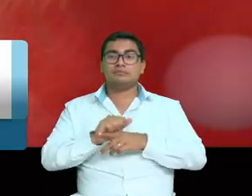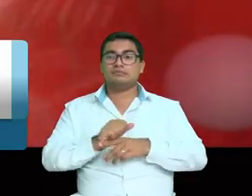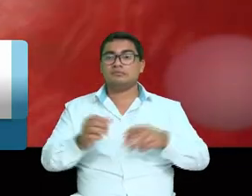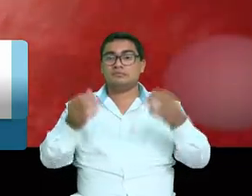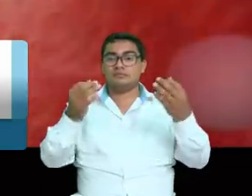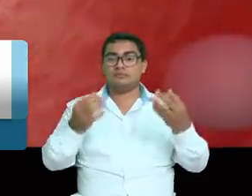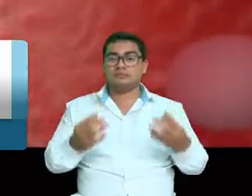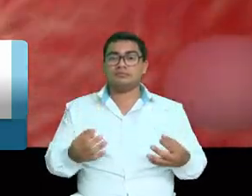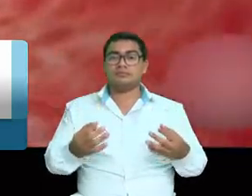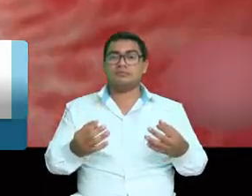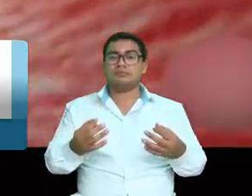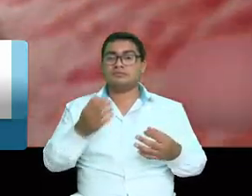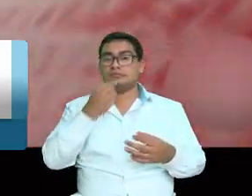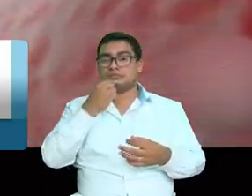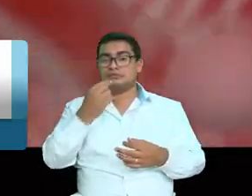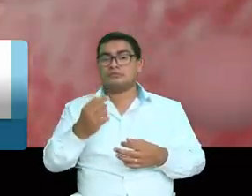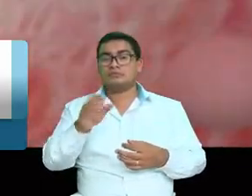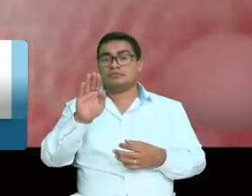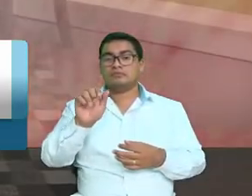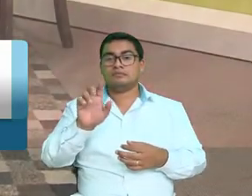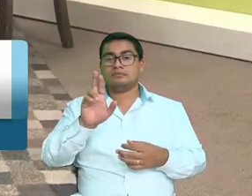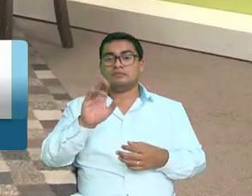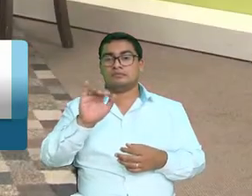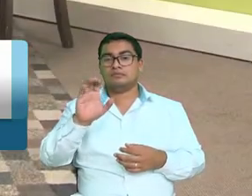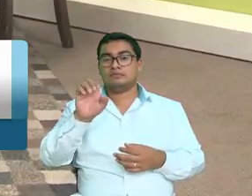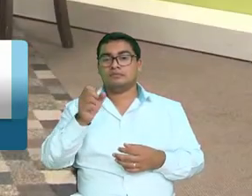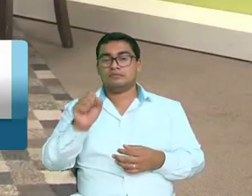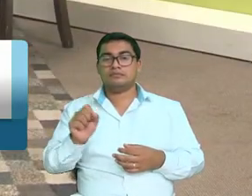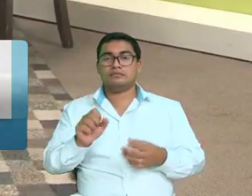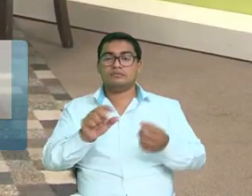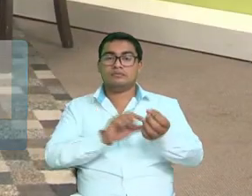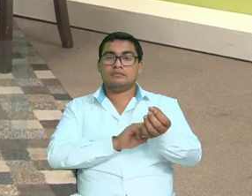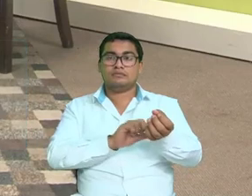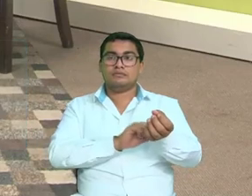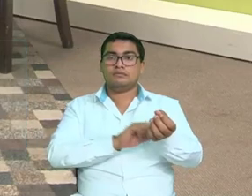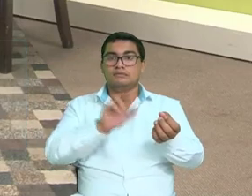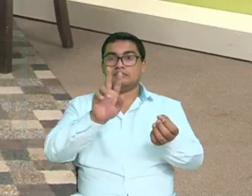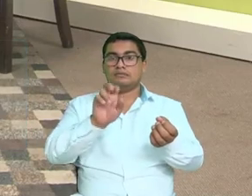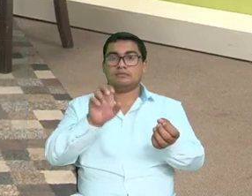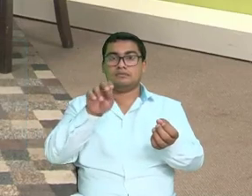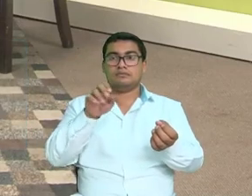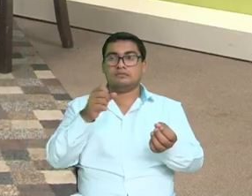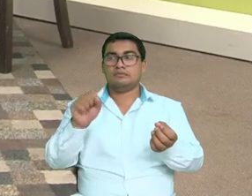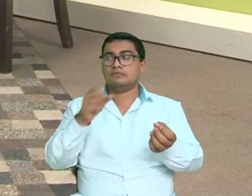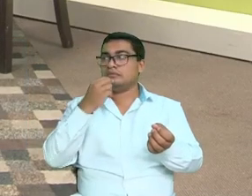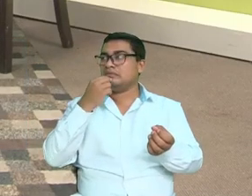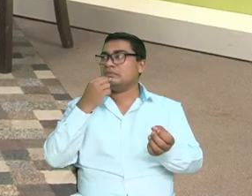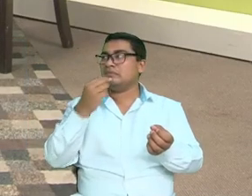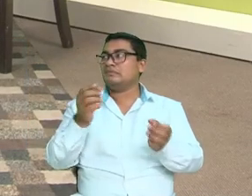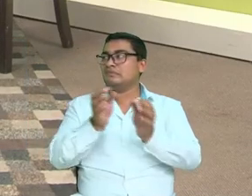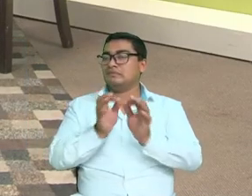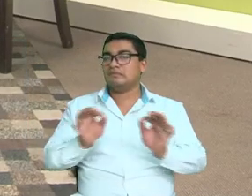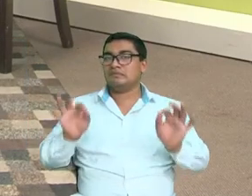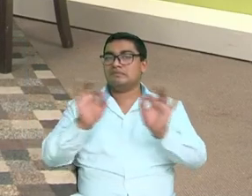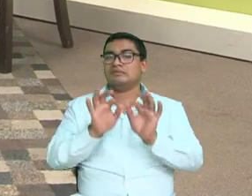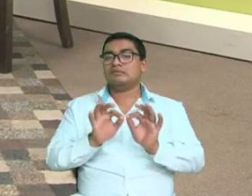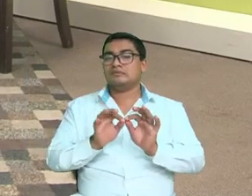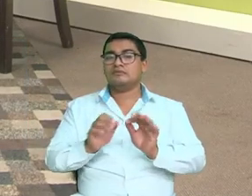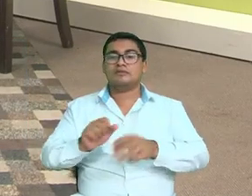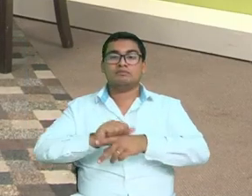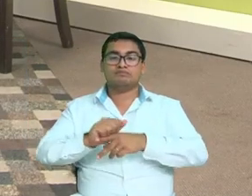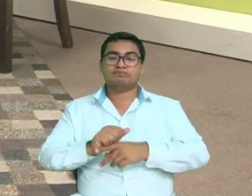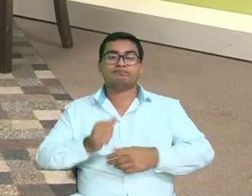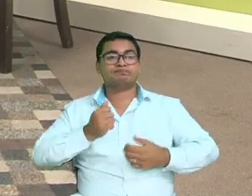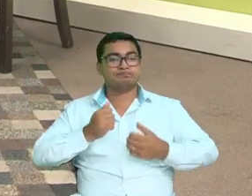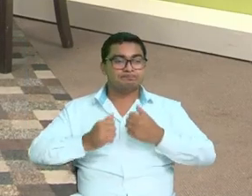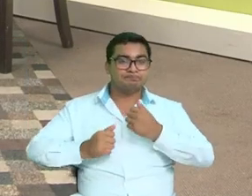después, varices, venas resaltadas, no sé si tiene que ver. Sí, la importancia es la actividad física. Uh-huh.